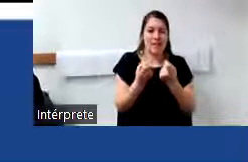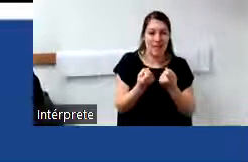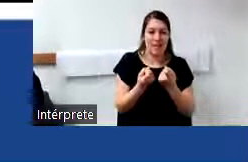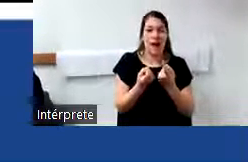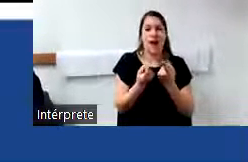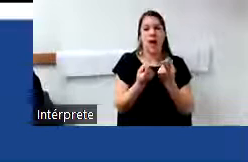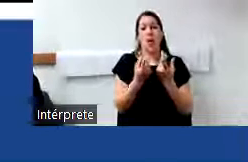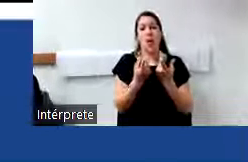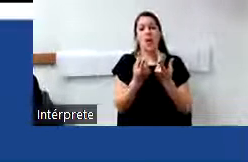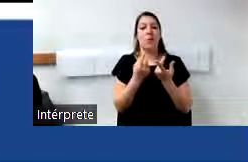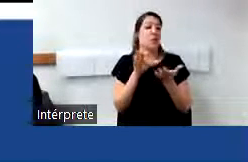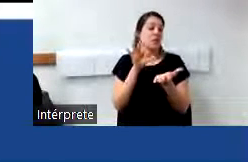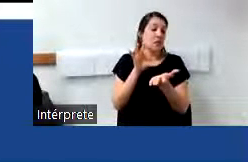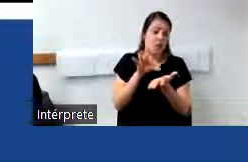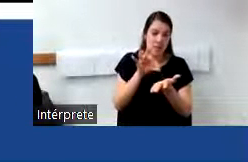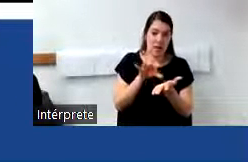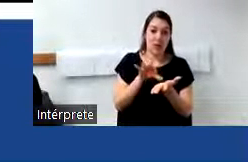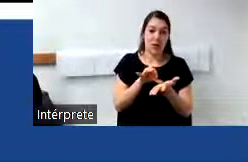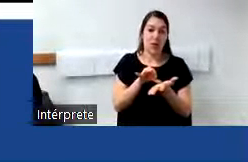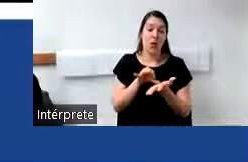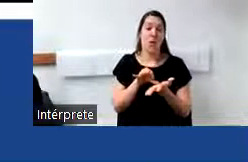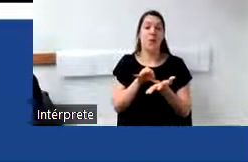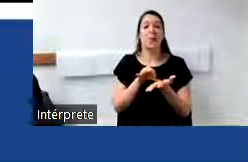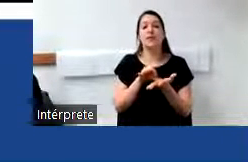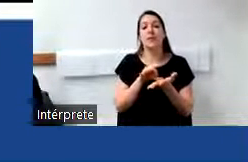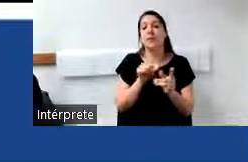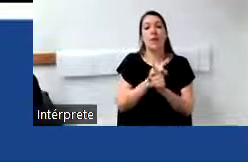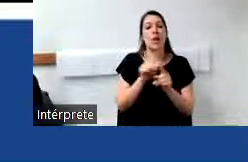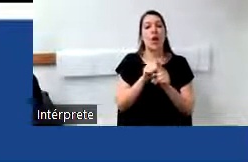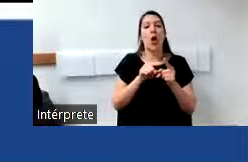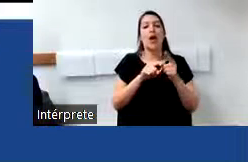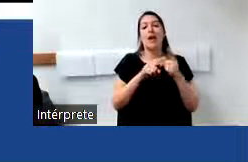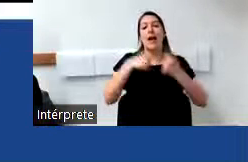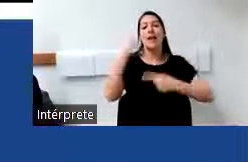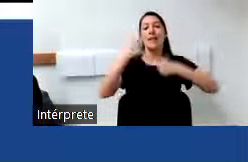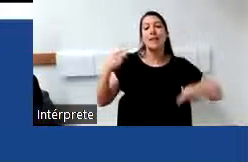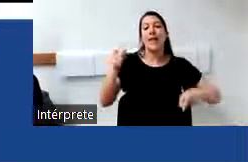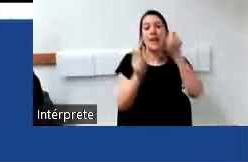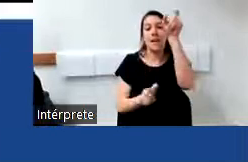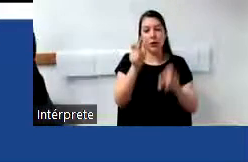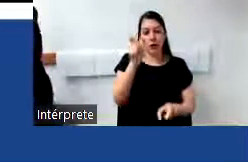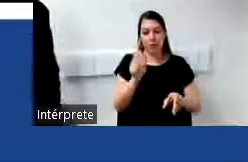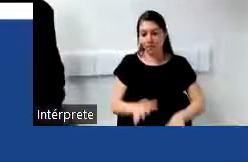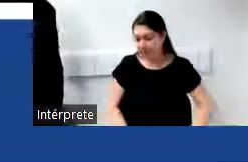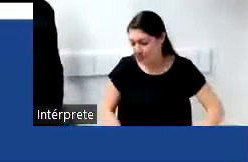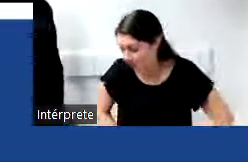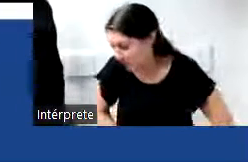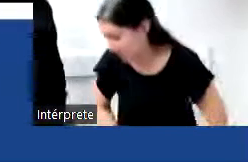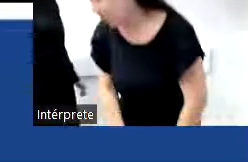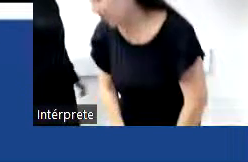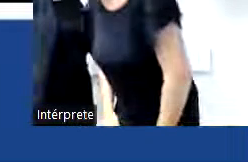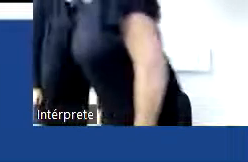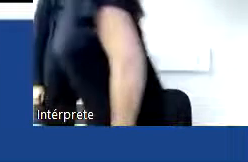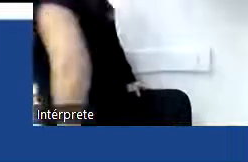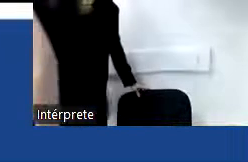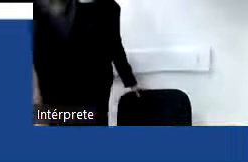de distintas, bueno, servicios que no contemplan la diversidad de todas las personas. Bueno, vamos a hablar un poco de